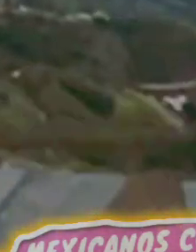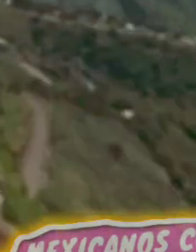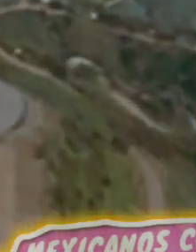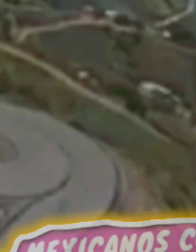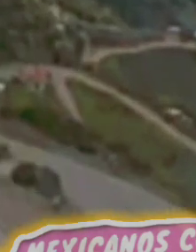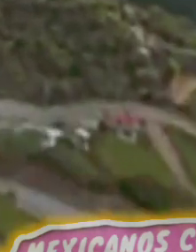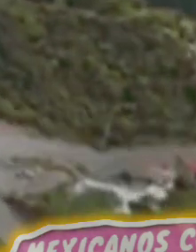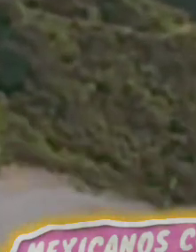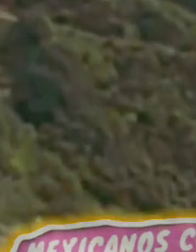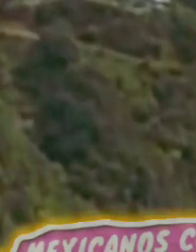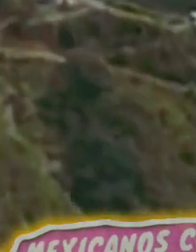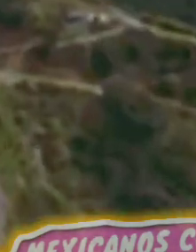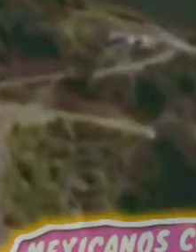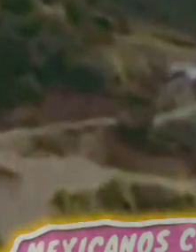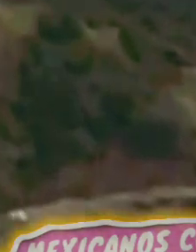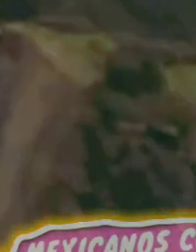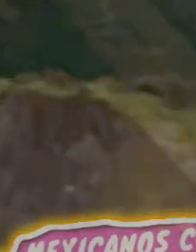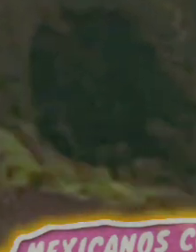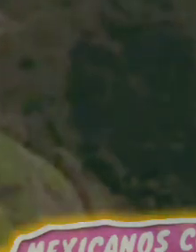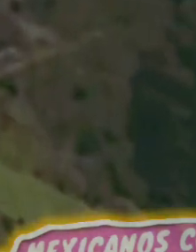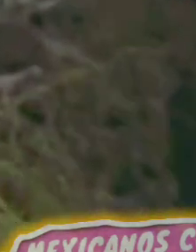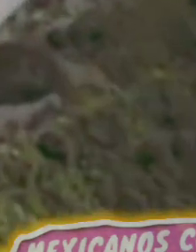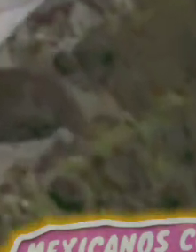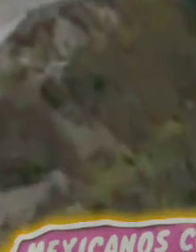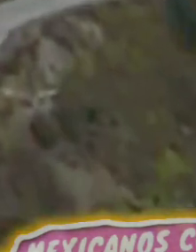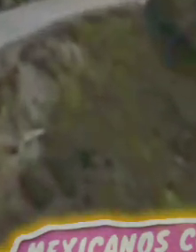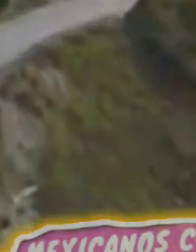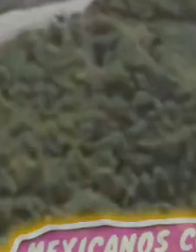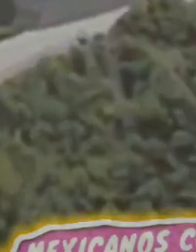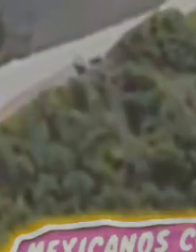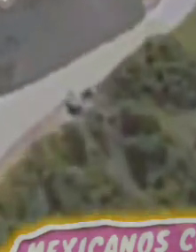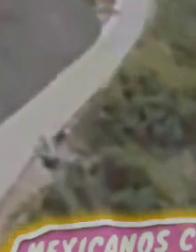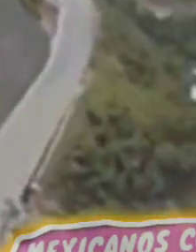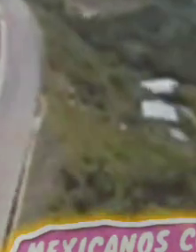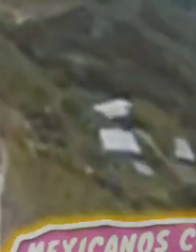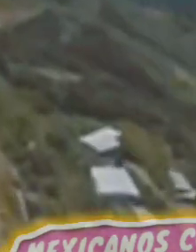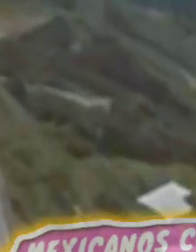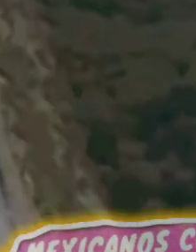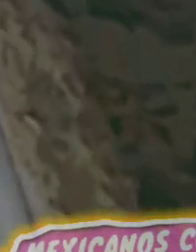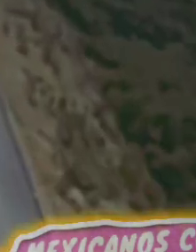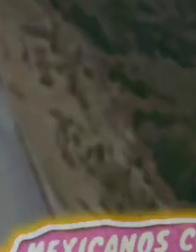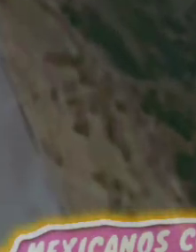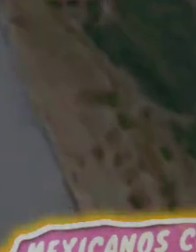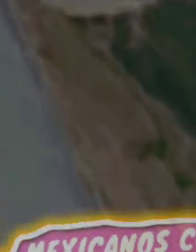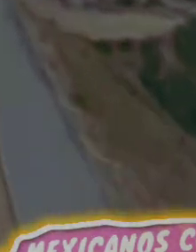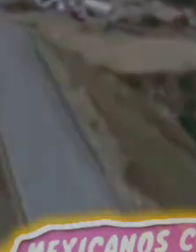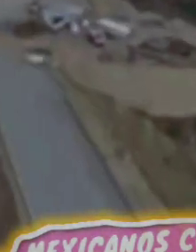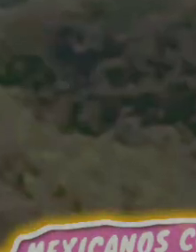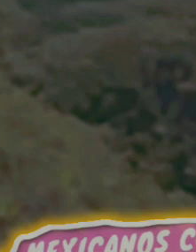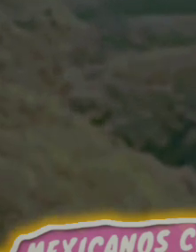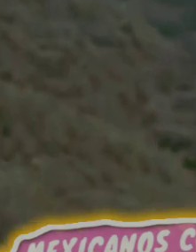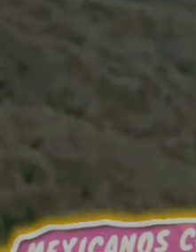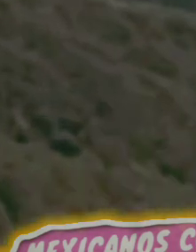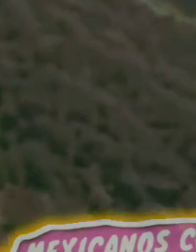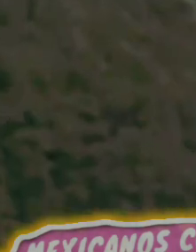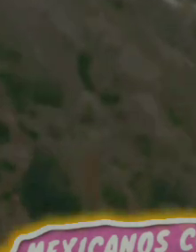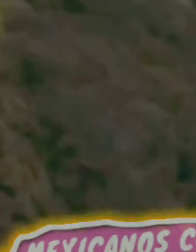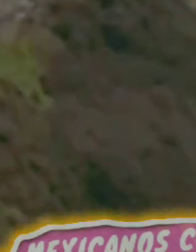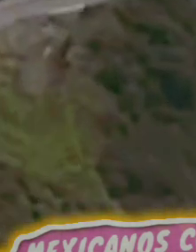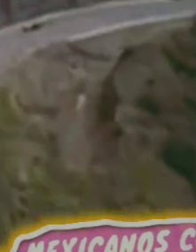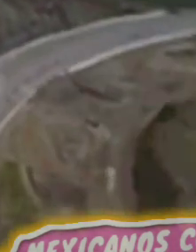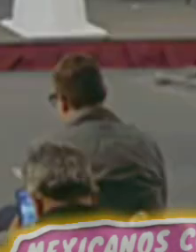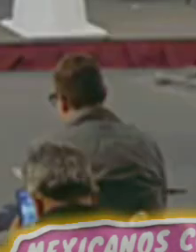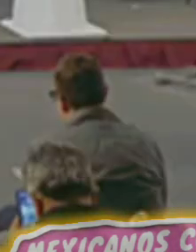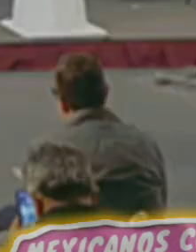dando seguimiento prácticamente cada semana a las contingencias que se llegan a presentar durante el proceso constructivo y va